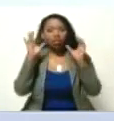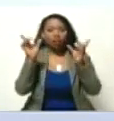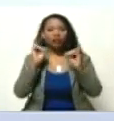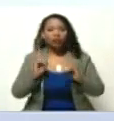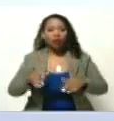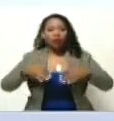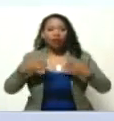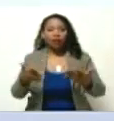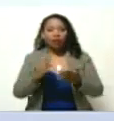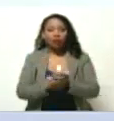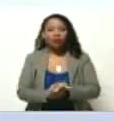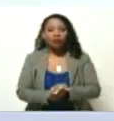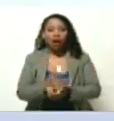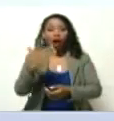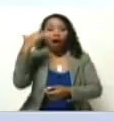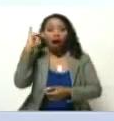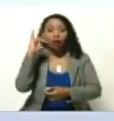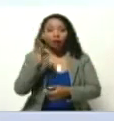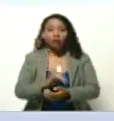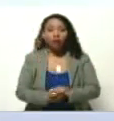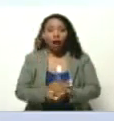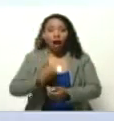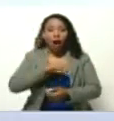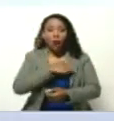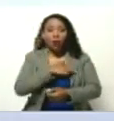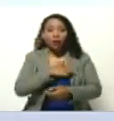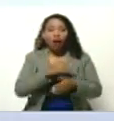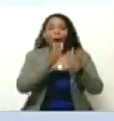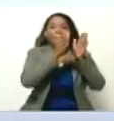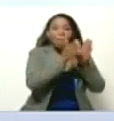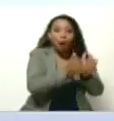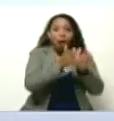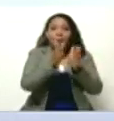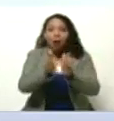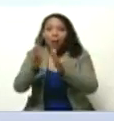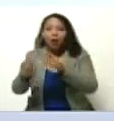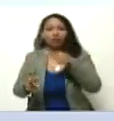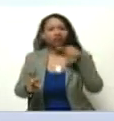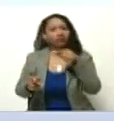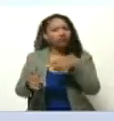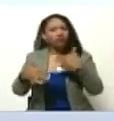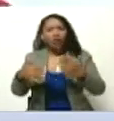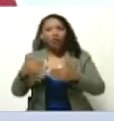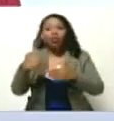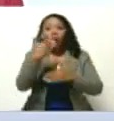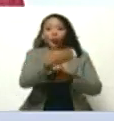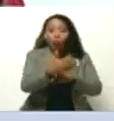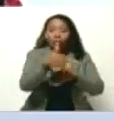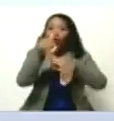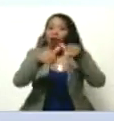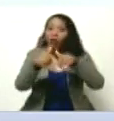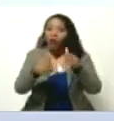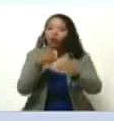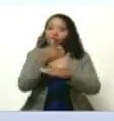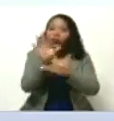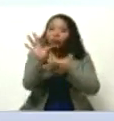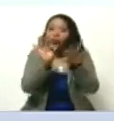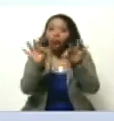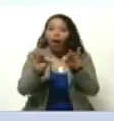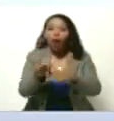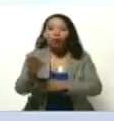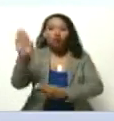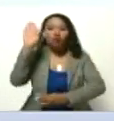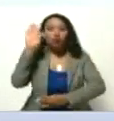que se tomen en nuestra organización. Eso. Luego de la elección fuimos a un proceso de juramentación